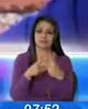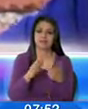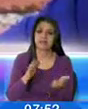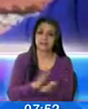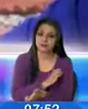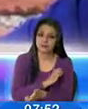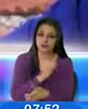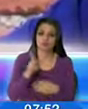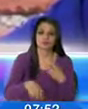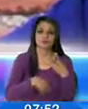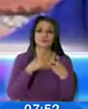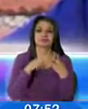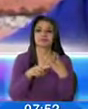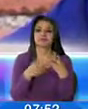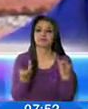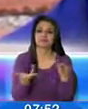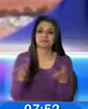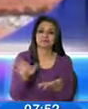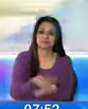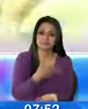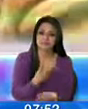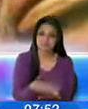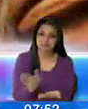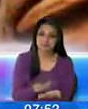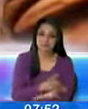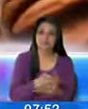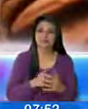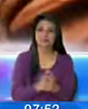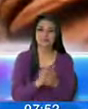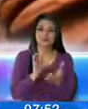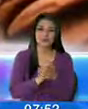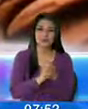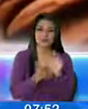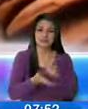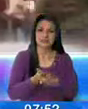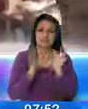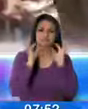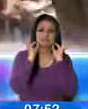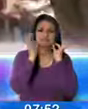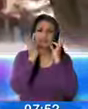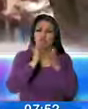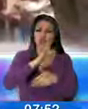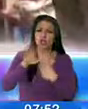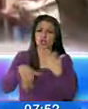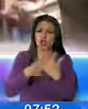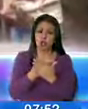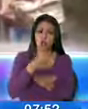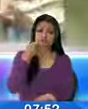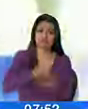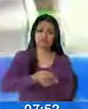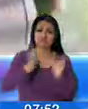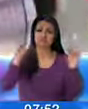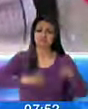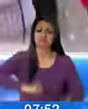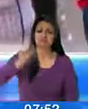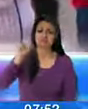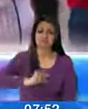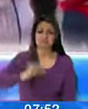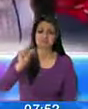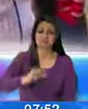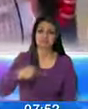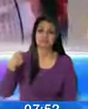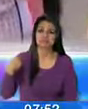el queso, la mantequilla. Tortillitas de trigo que están al alcance de todos los bolsillos. Tradicional de